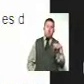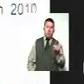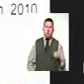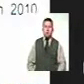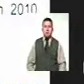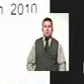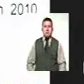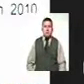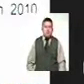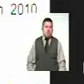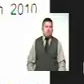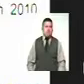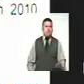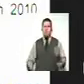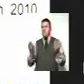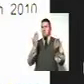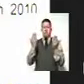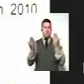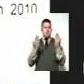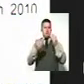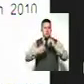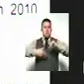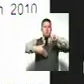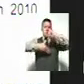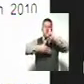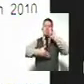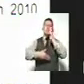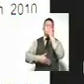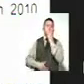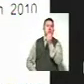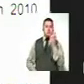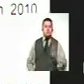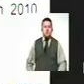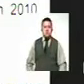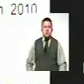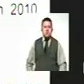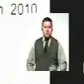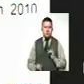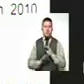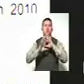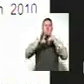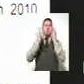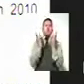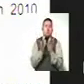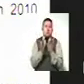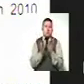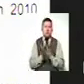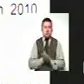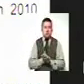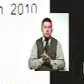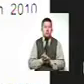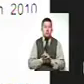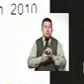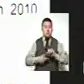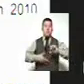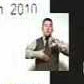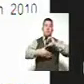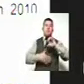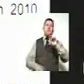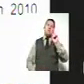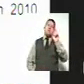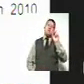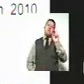8.8%. Y aquí nos comparamos tanto con Latinoamérica, veamos las cifras. La nutrición global, mientras que en América Latina